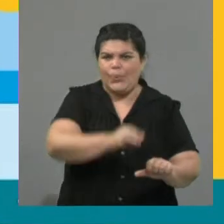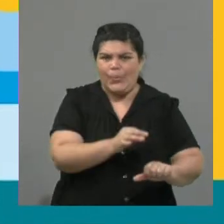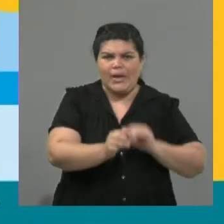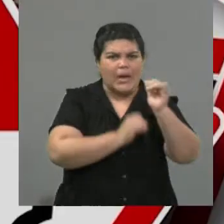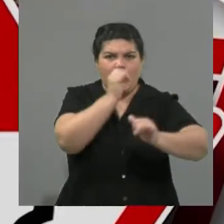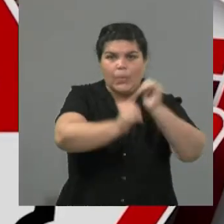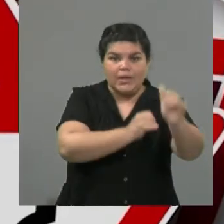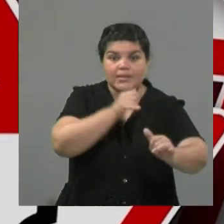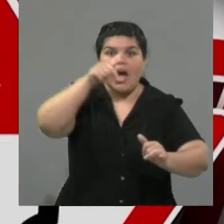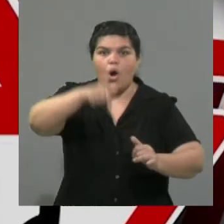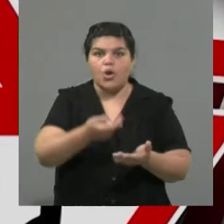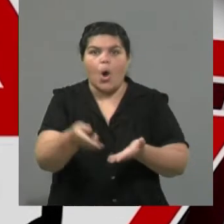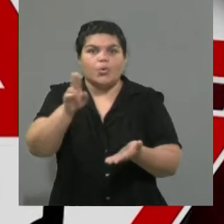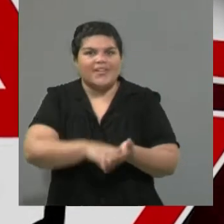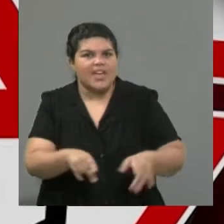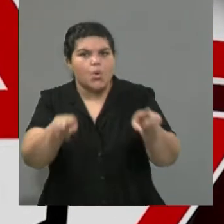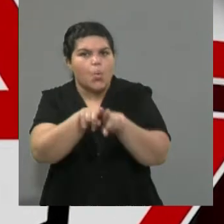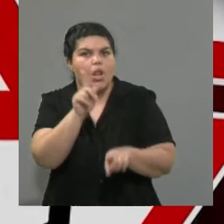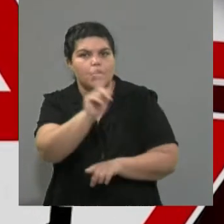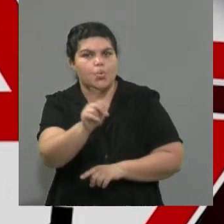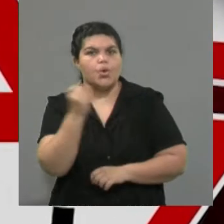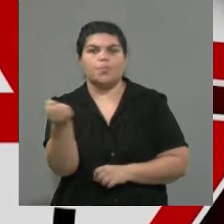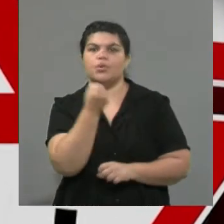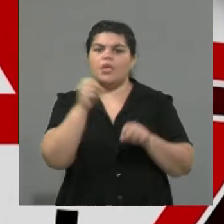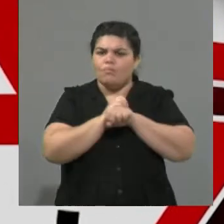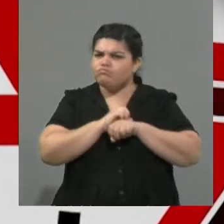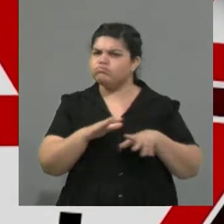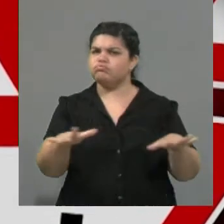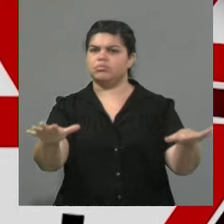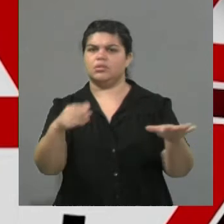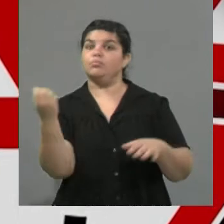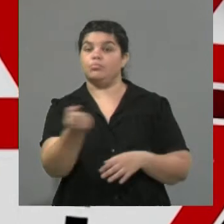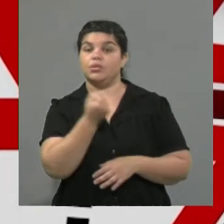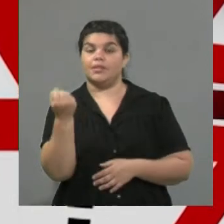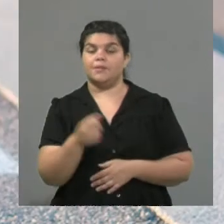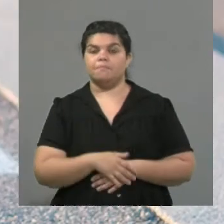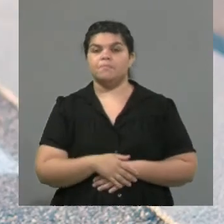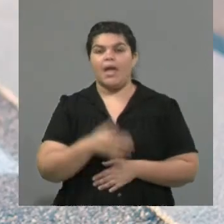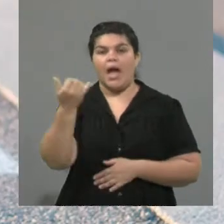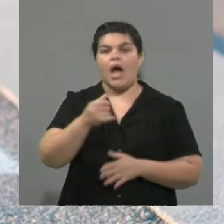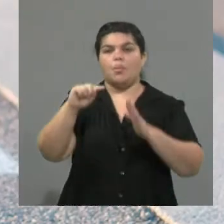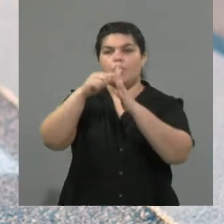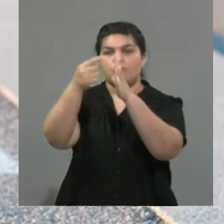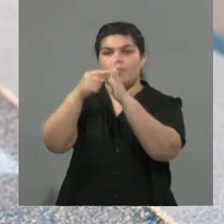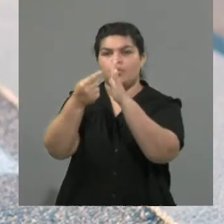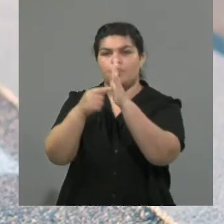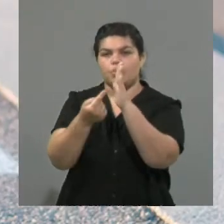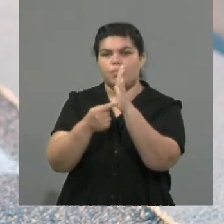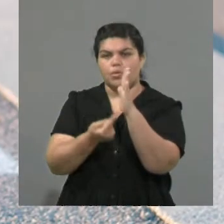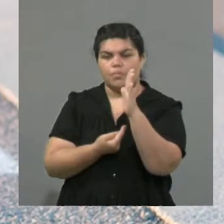comunicación de nuestro país. Del resto del mundo sí. Son varias las especificaciones técnicas. Si